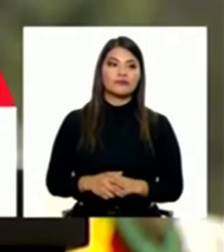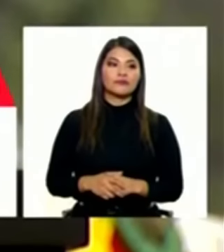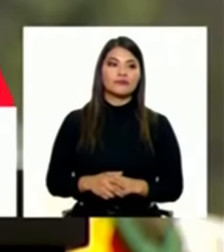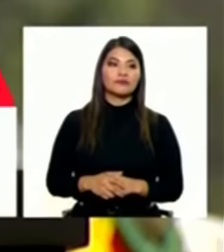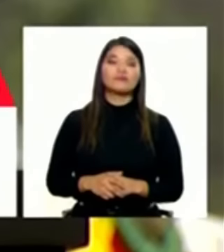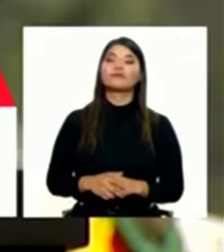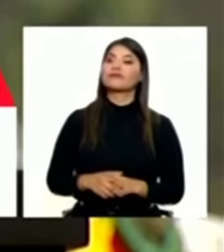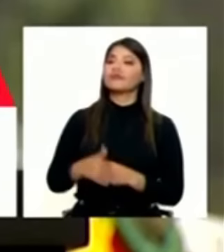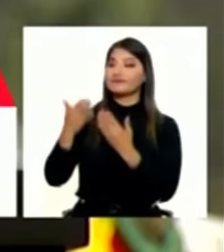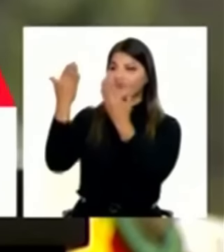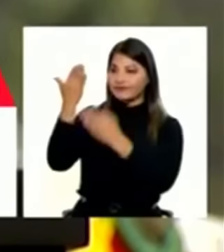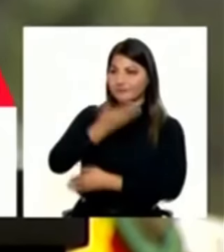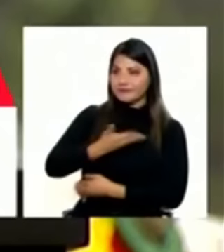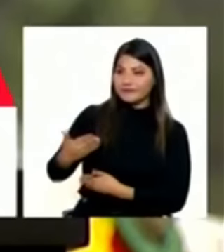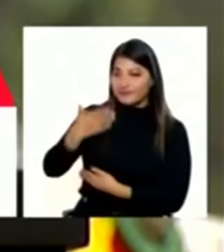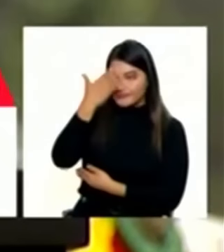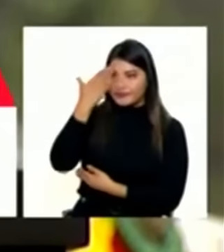Señora Presidenta,